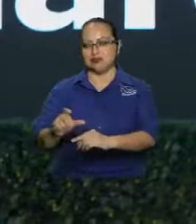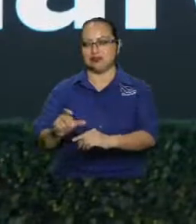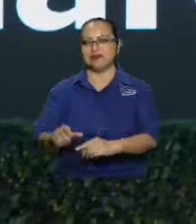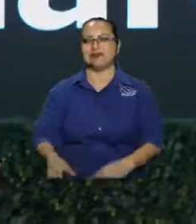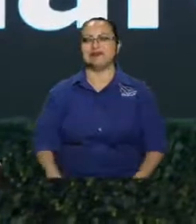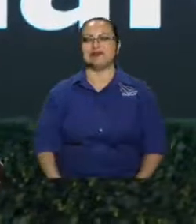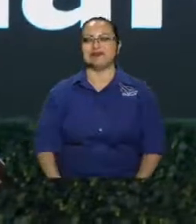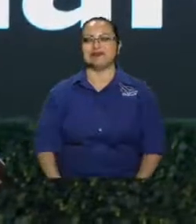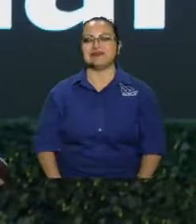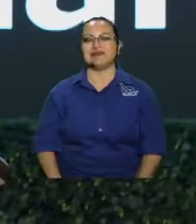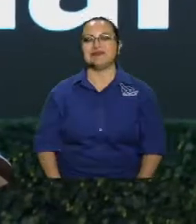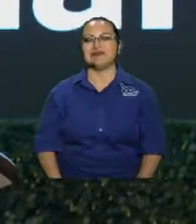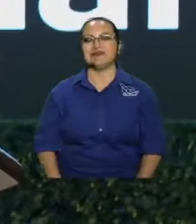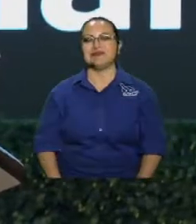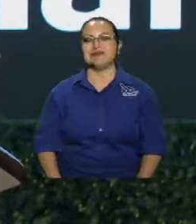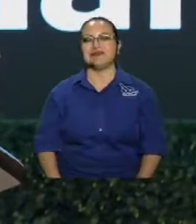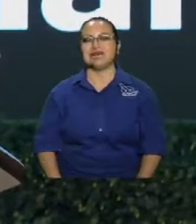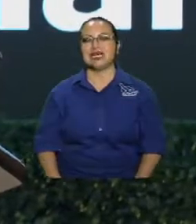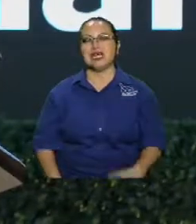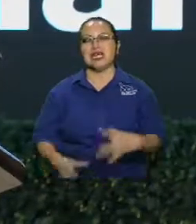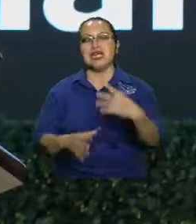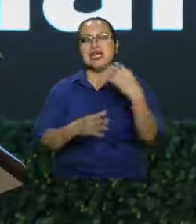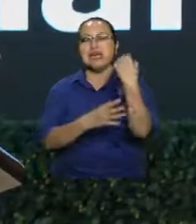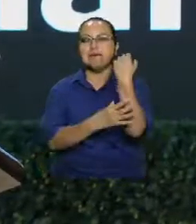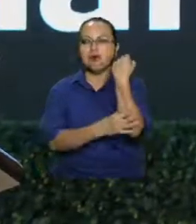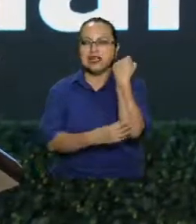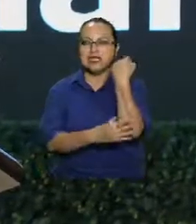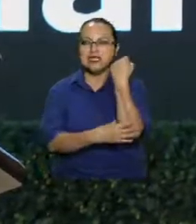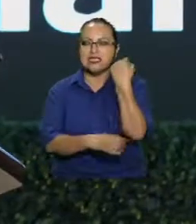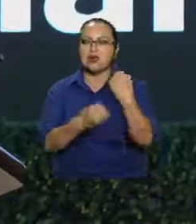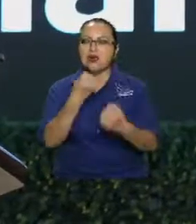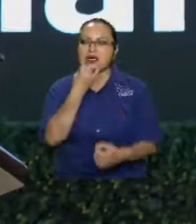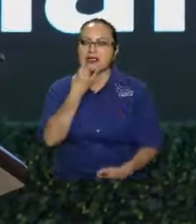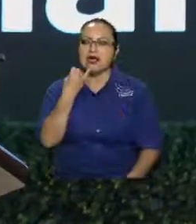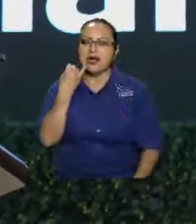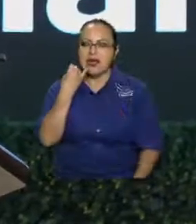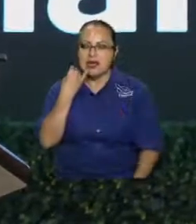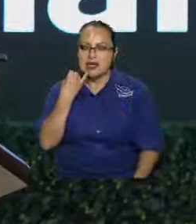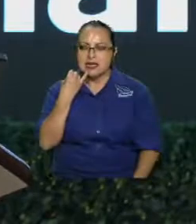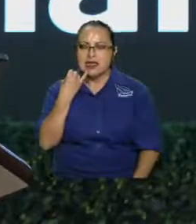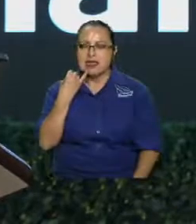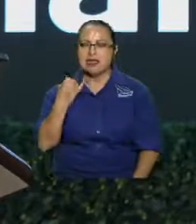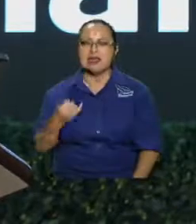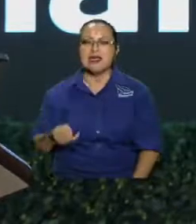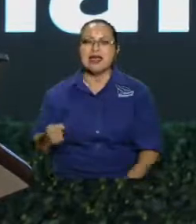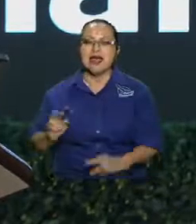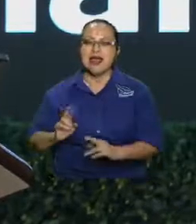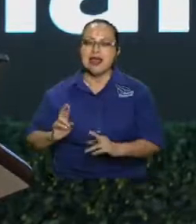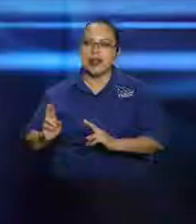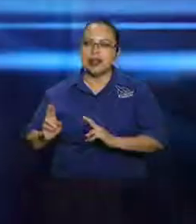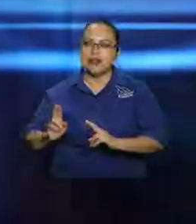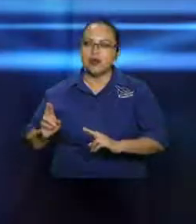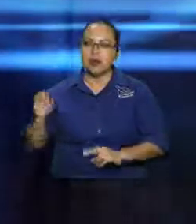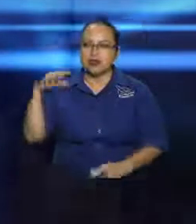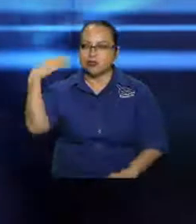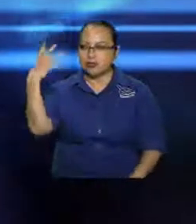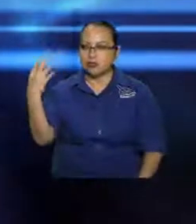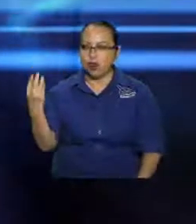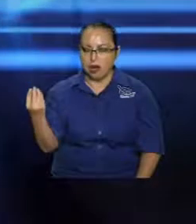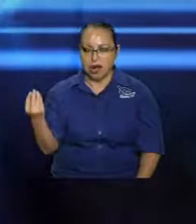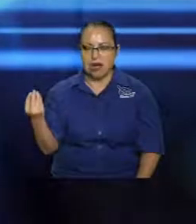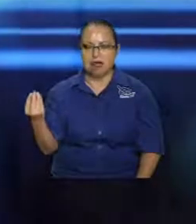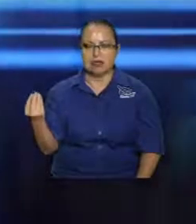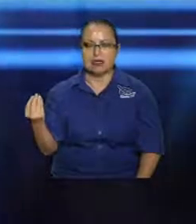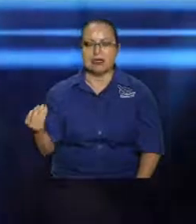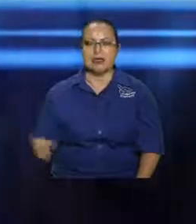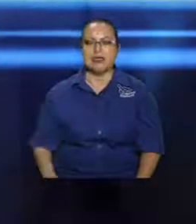Va. No me voy a tardar. Entonces fue empobrecido Israel en gran manera. Esto es el aspecto espiritual. Este